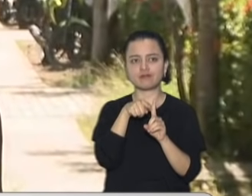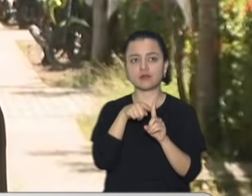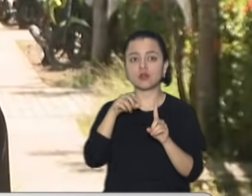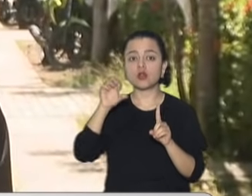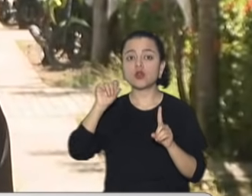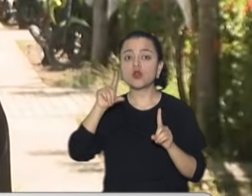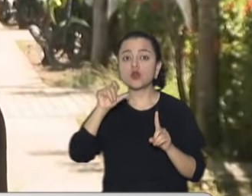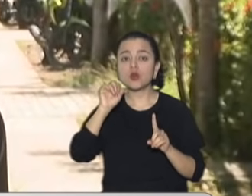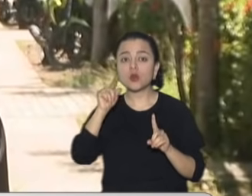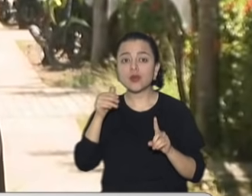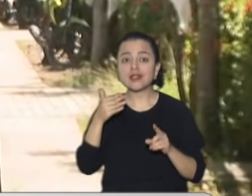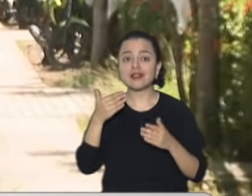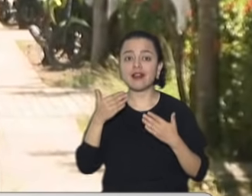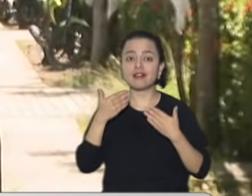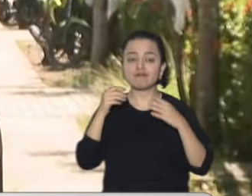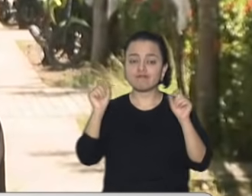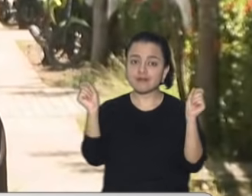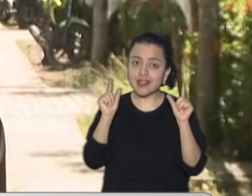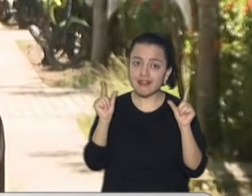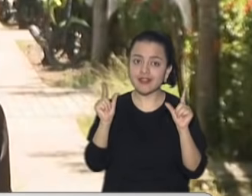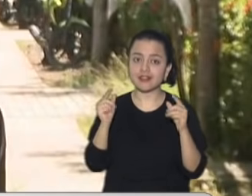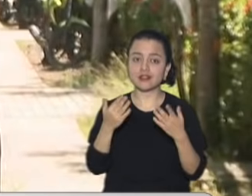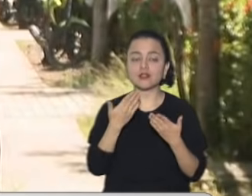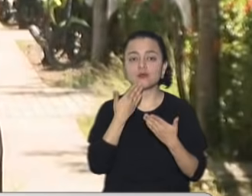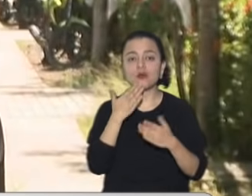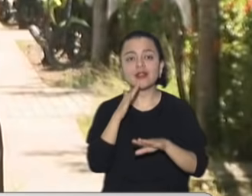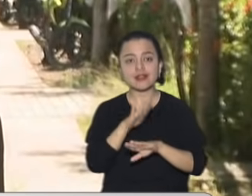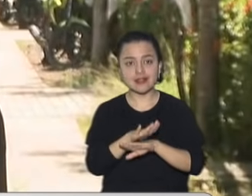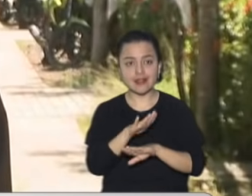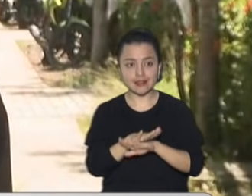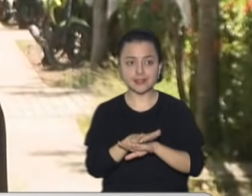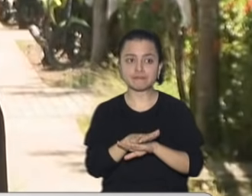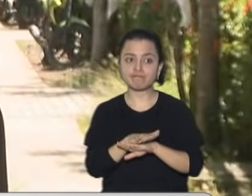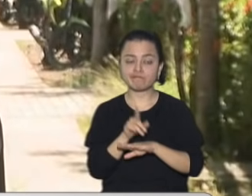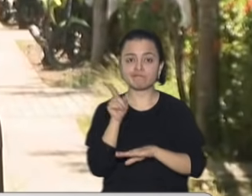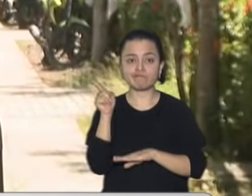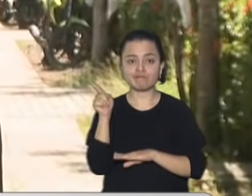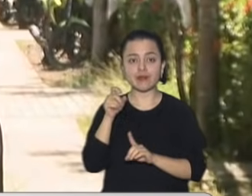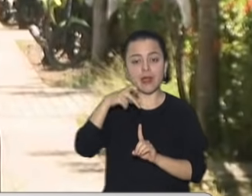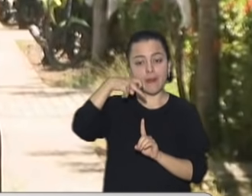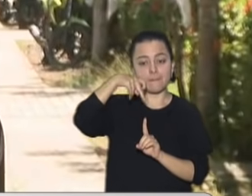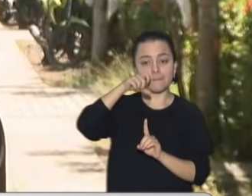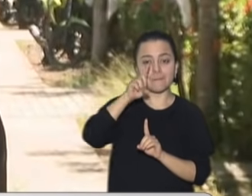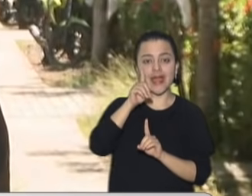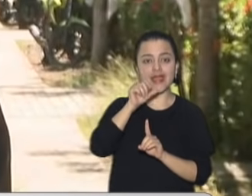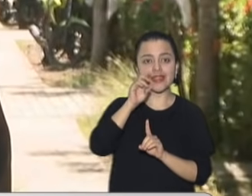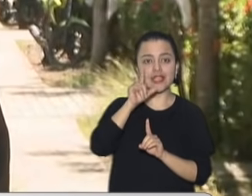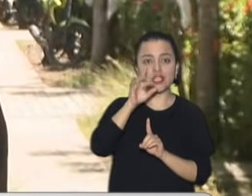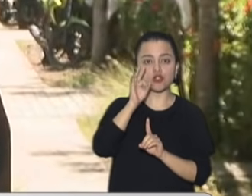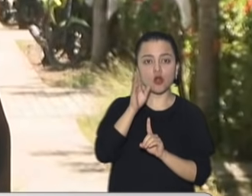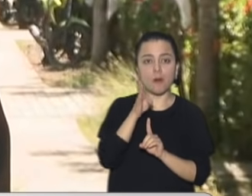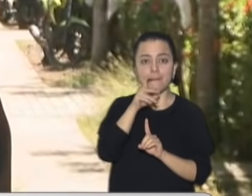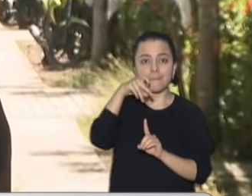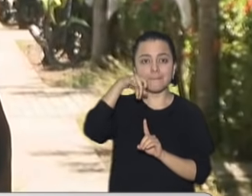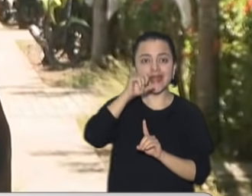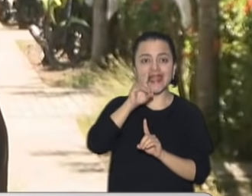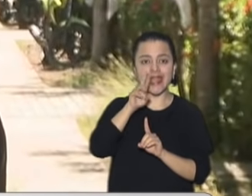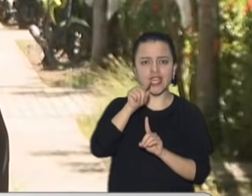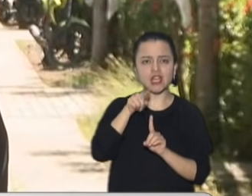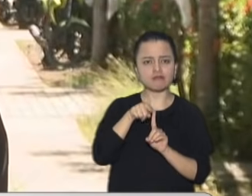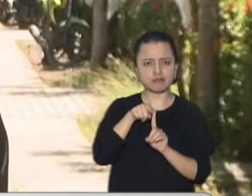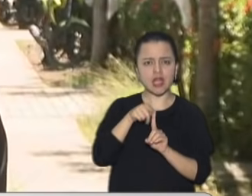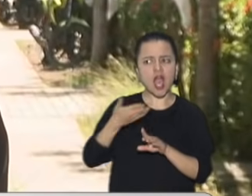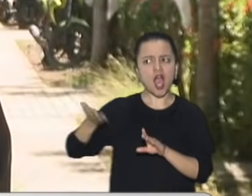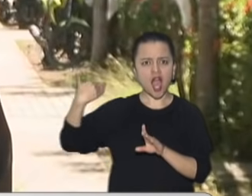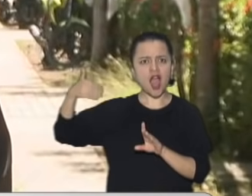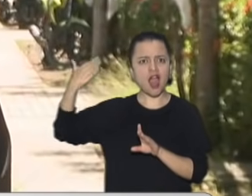Luisa, televidentes, buena tarde. Para el caso del exalcalde Pedrito Pereira, ya había sido víctima de amenazas en